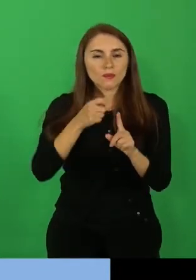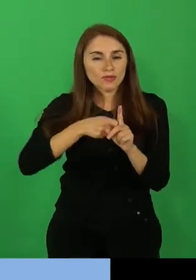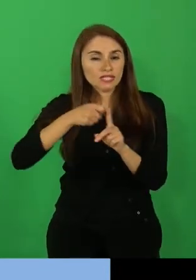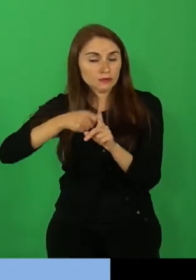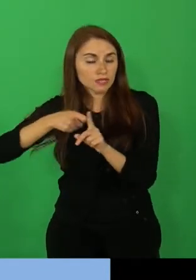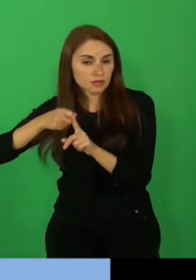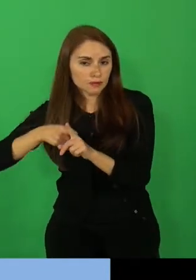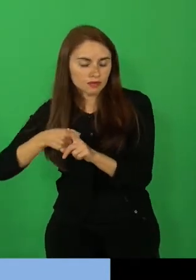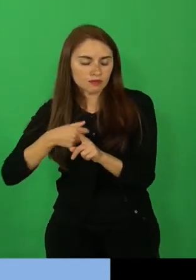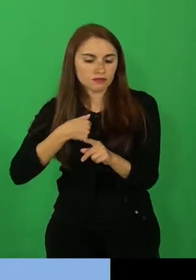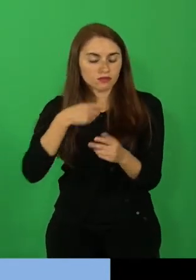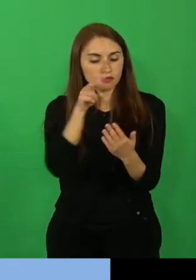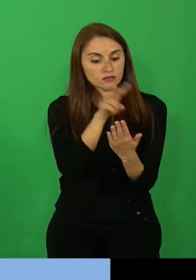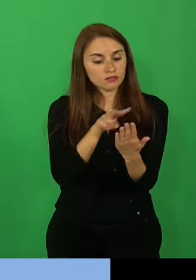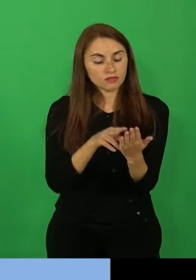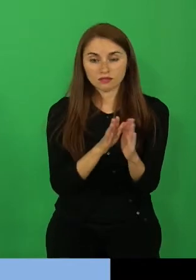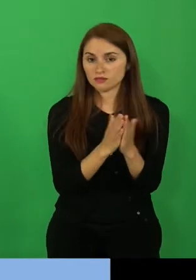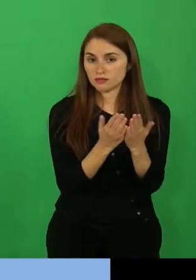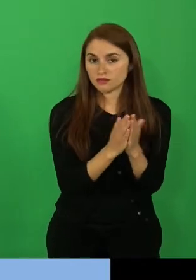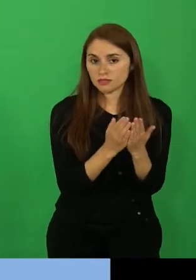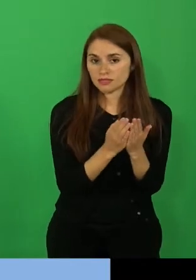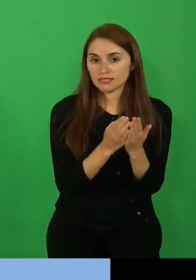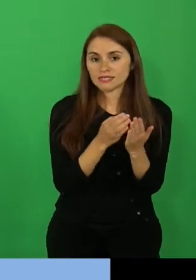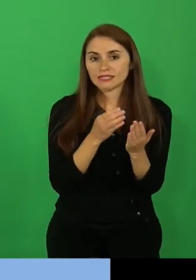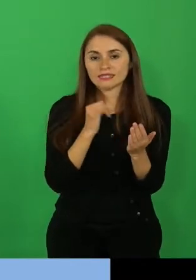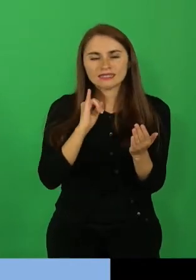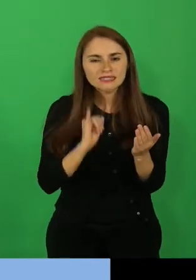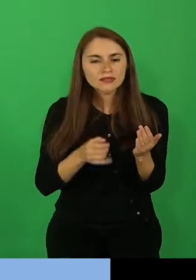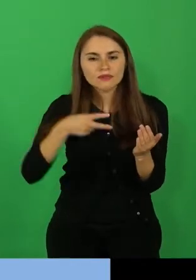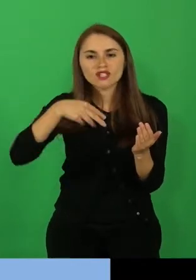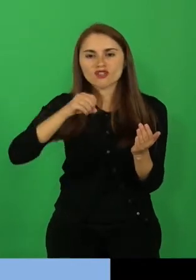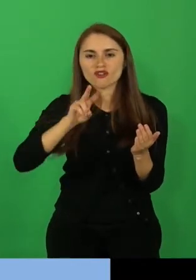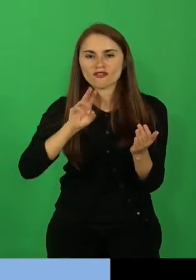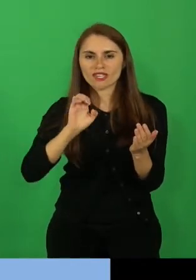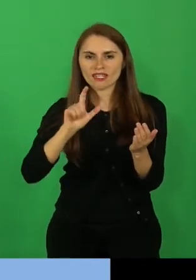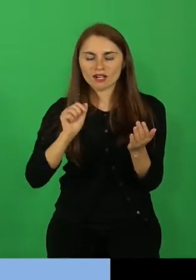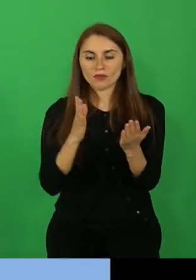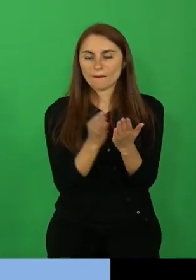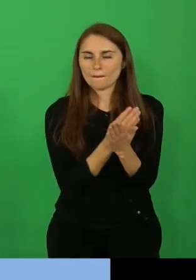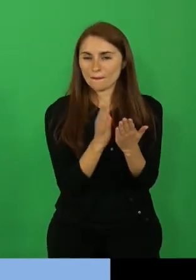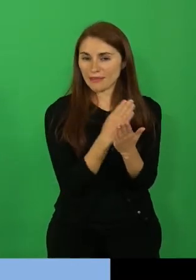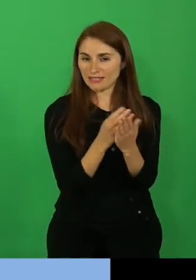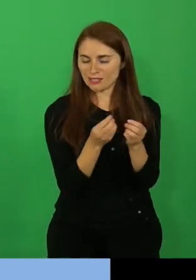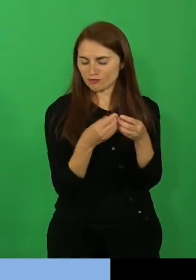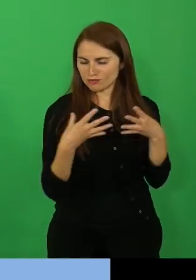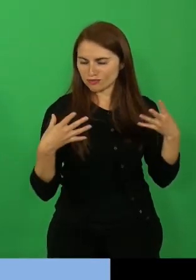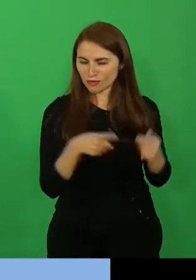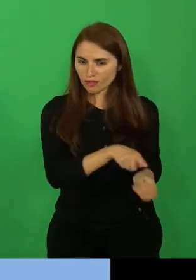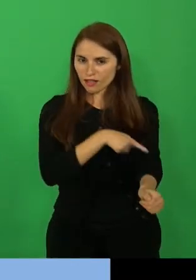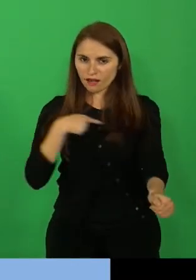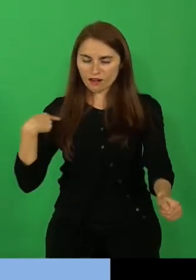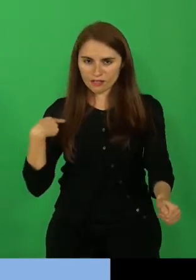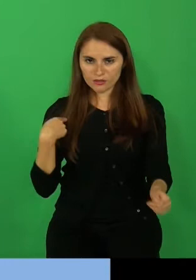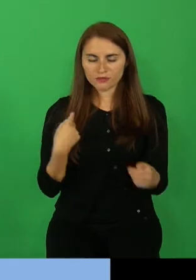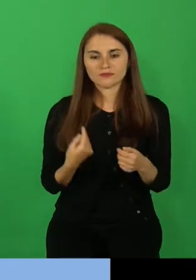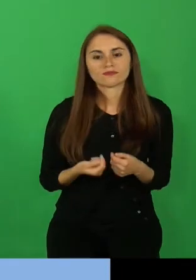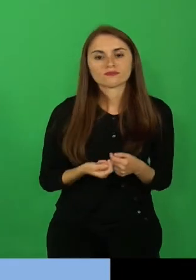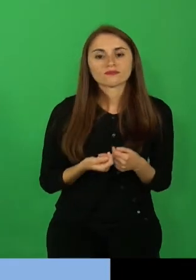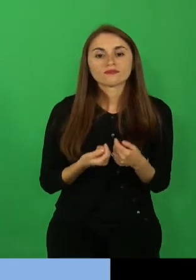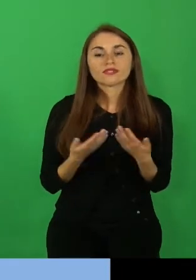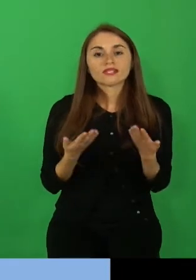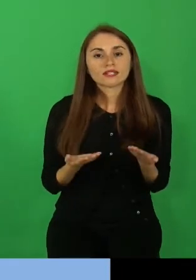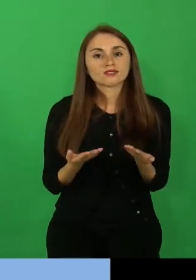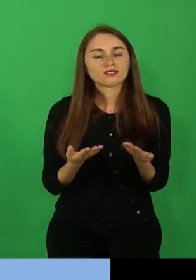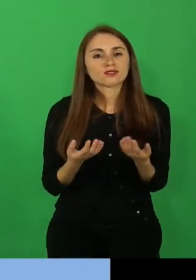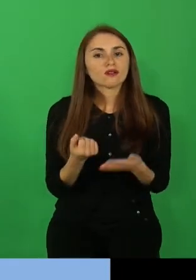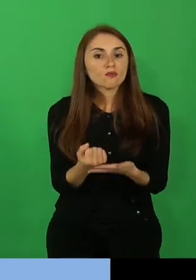mensualmente, cualquier tipo de libro que yo conozca va a ser siempre una novela, porque tienen muchas páginas, por lo tanto es muy extenso. Eso permite